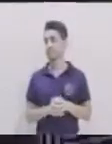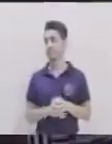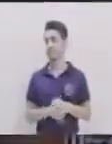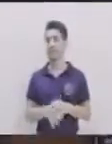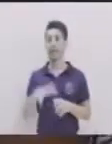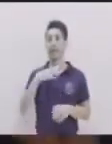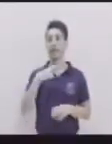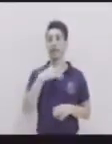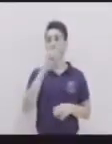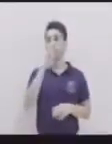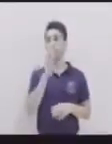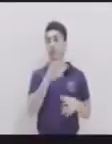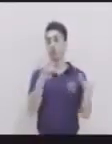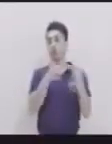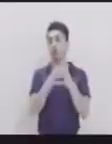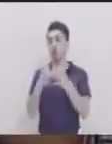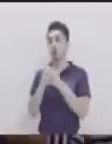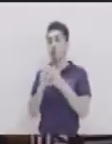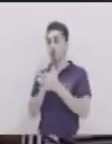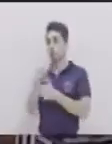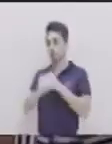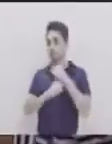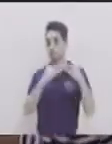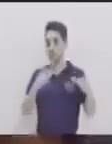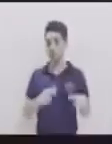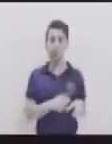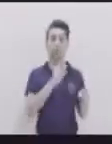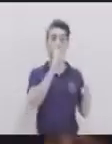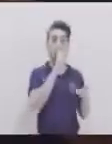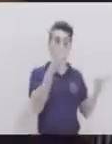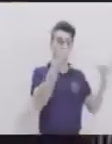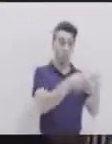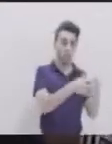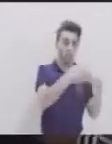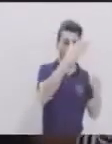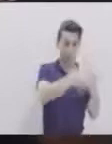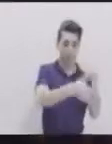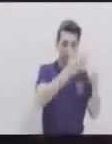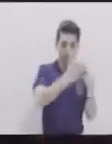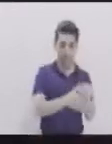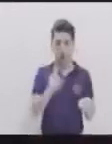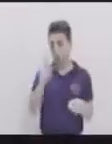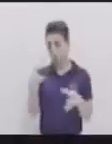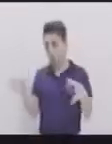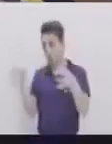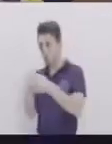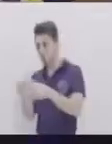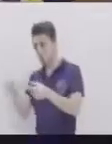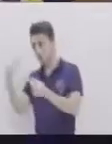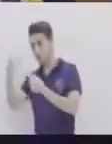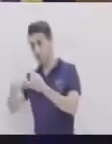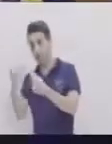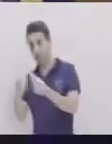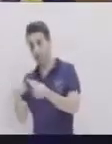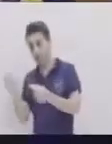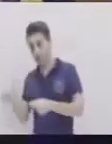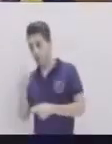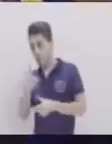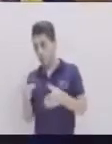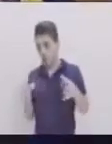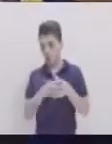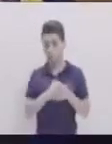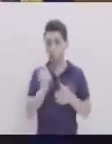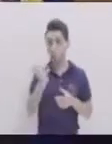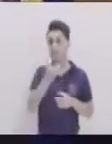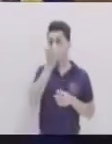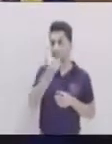Obtenemos tres grupos de frutas. Uno de piñas, uno de bananos y uno de